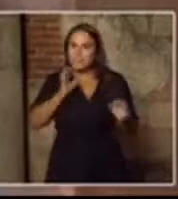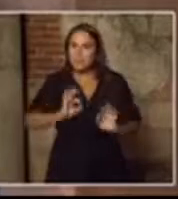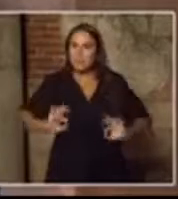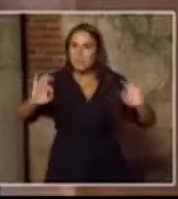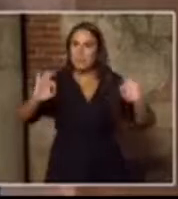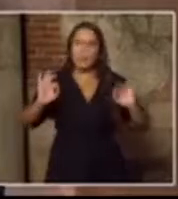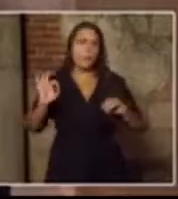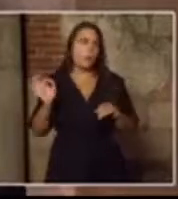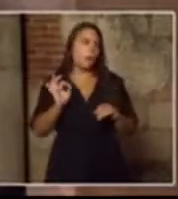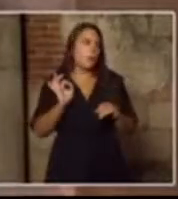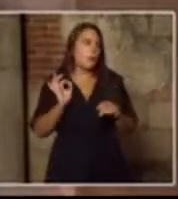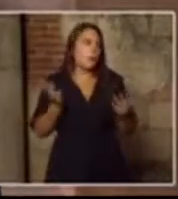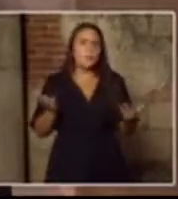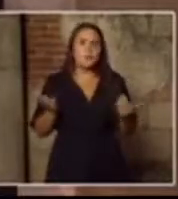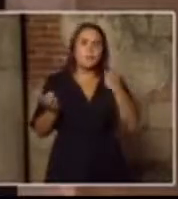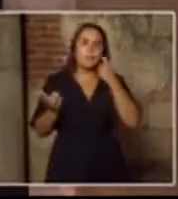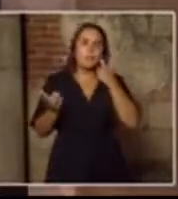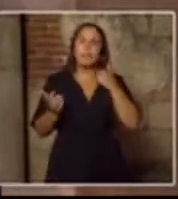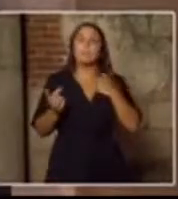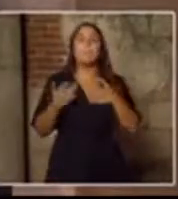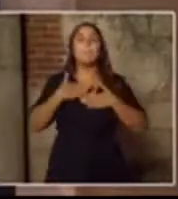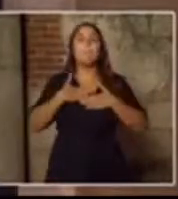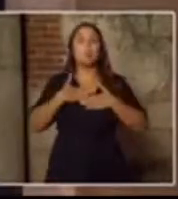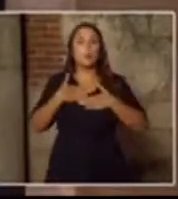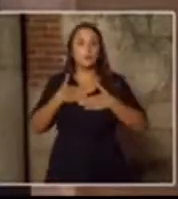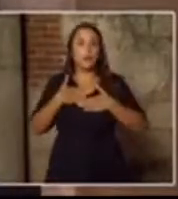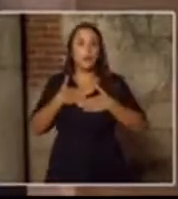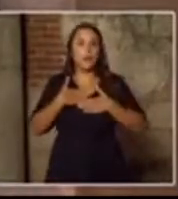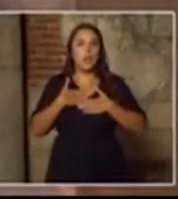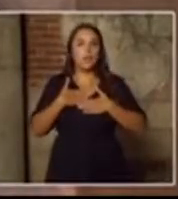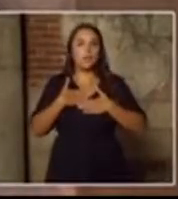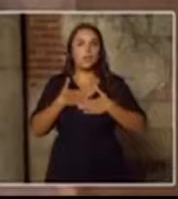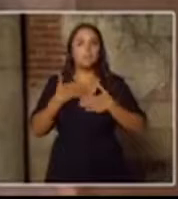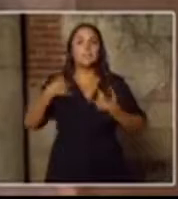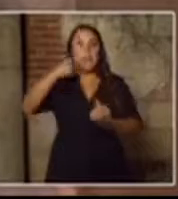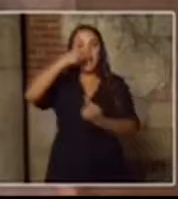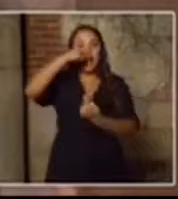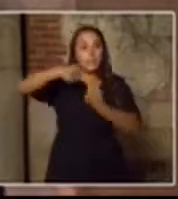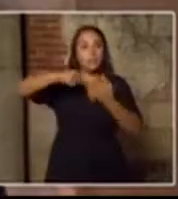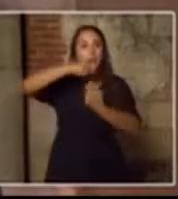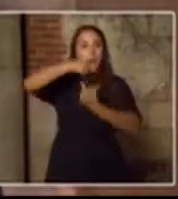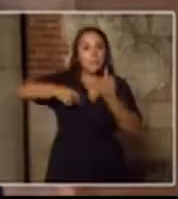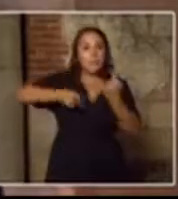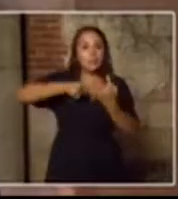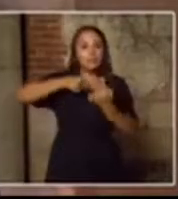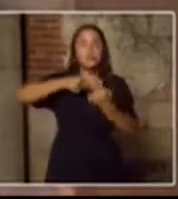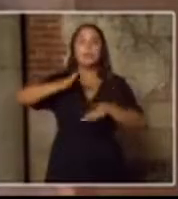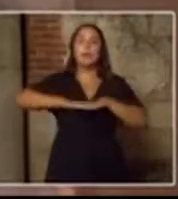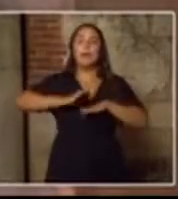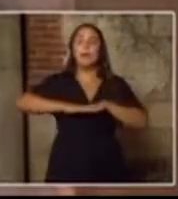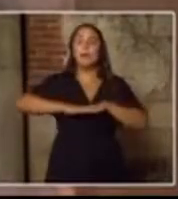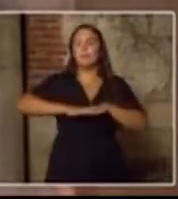especial, hemos recogido la voluntad que durante años nos han expresado nuestros